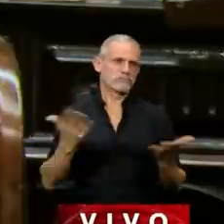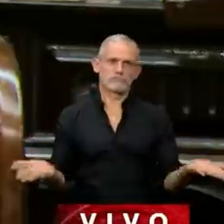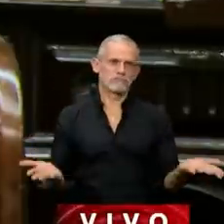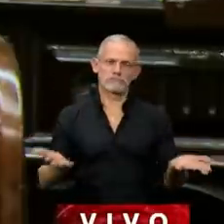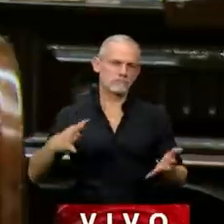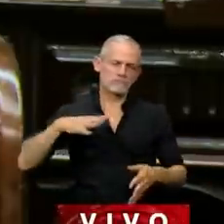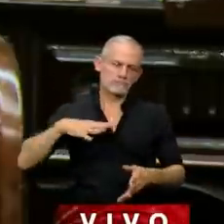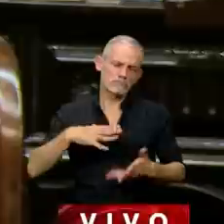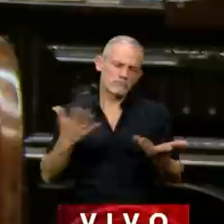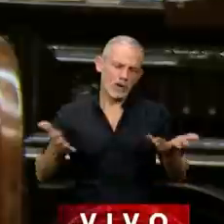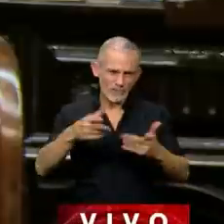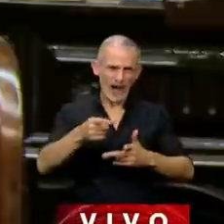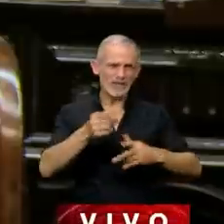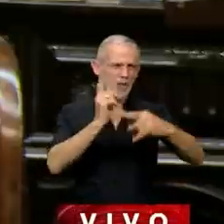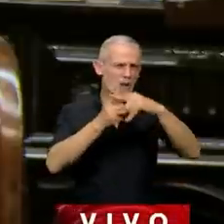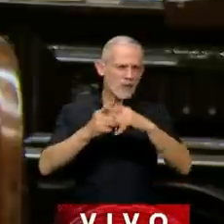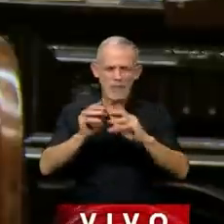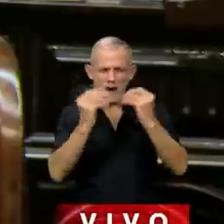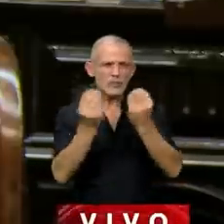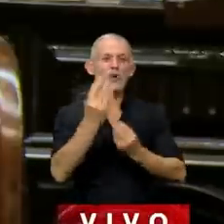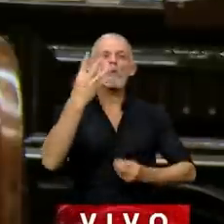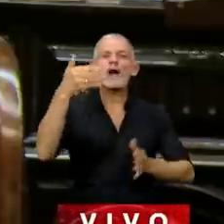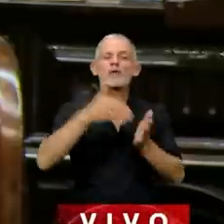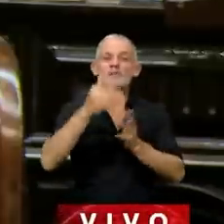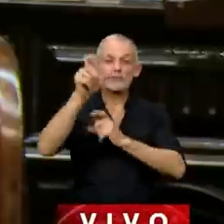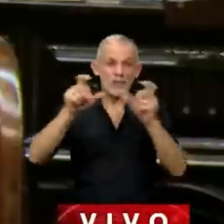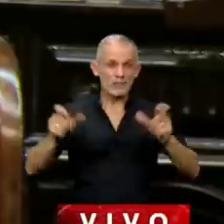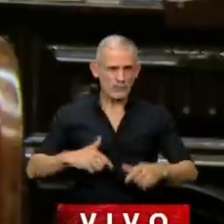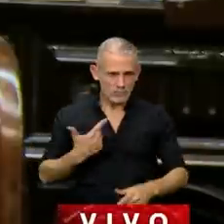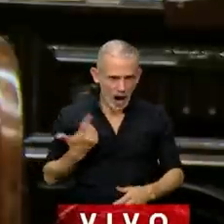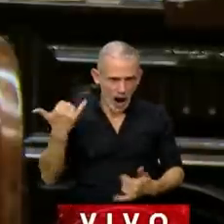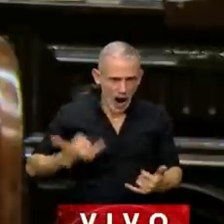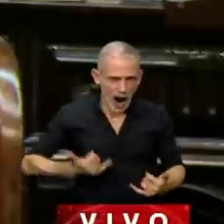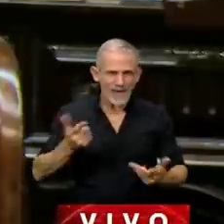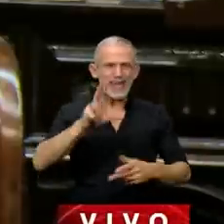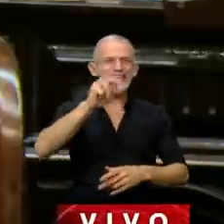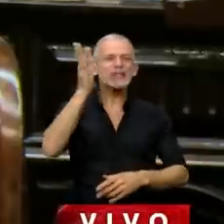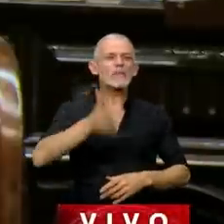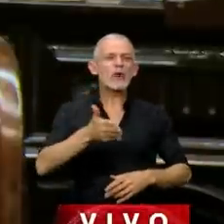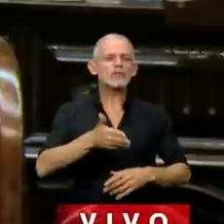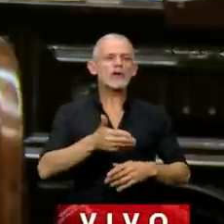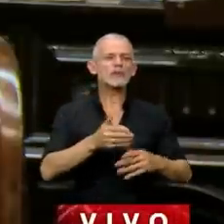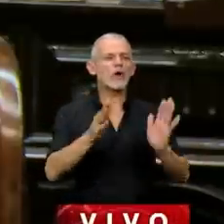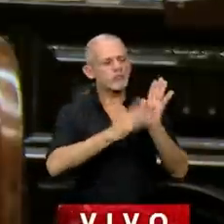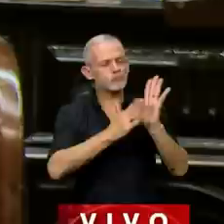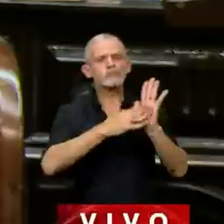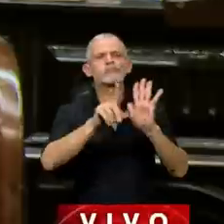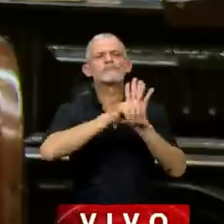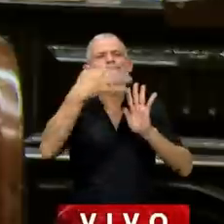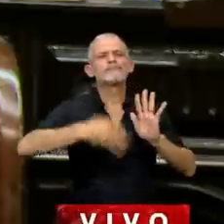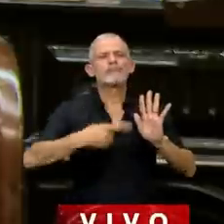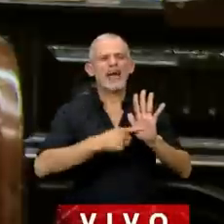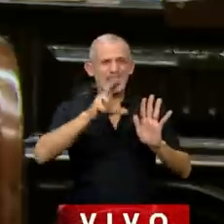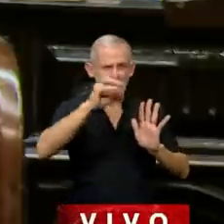absolutamente insuficiente. Se calcula que hay 4 millones de argentinos armados, solamente el 30% es portador